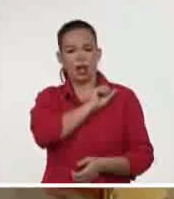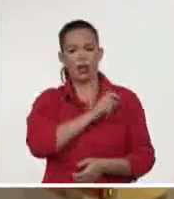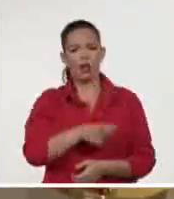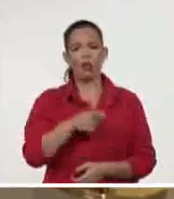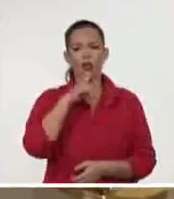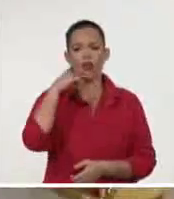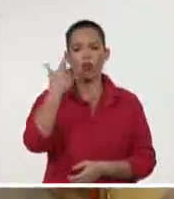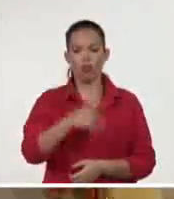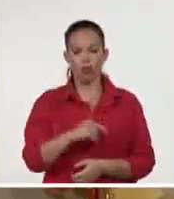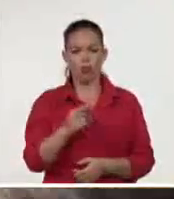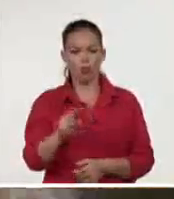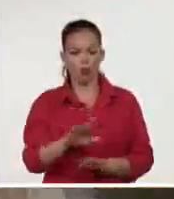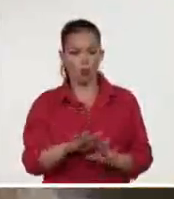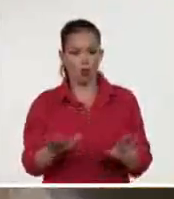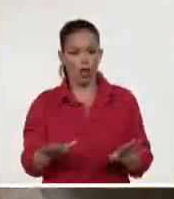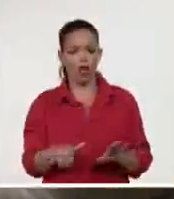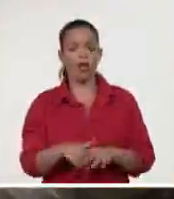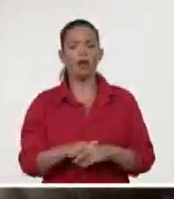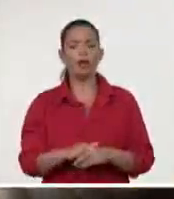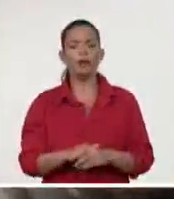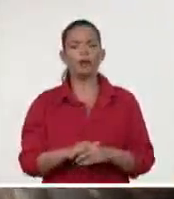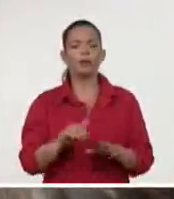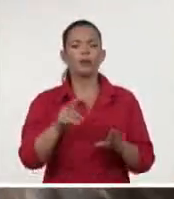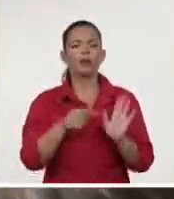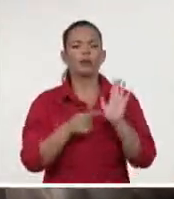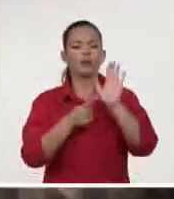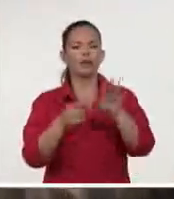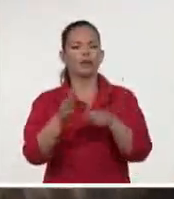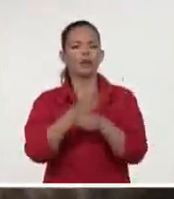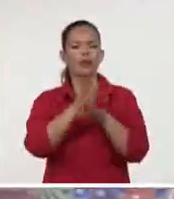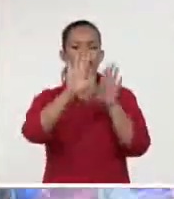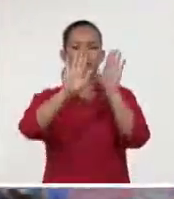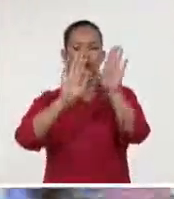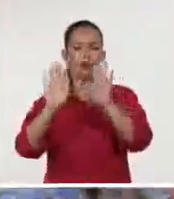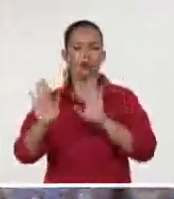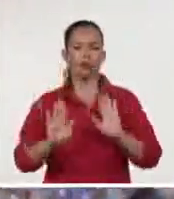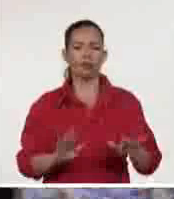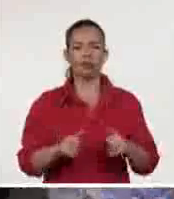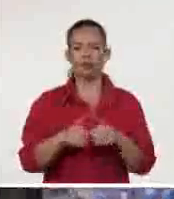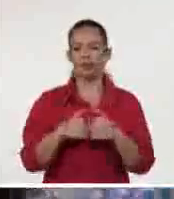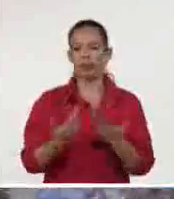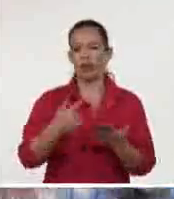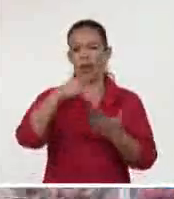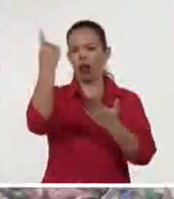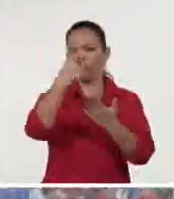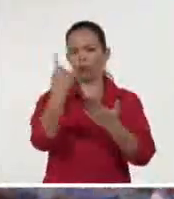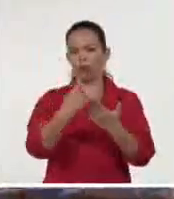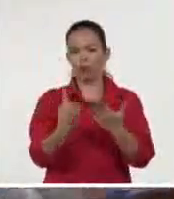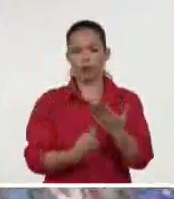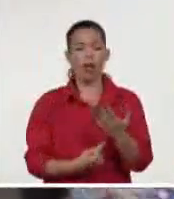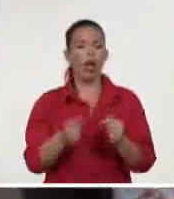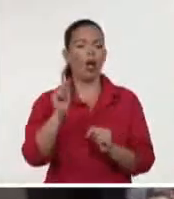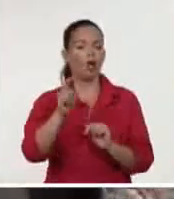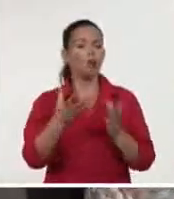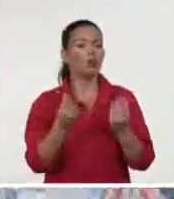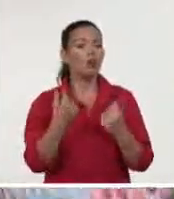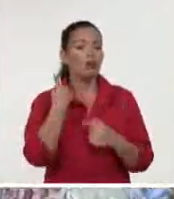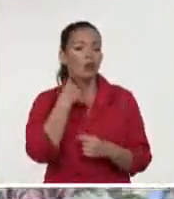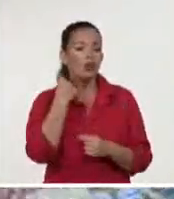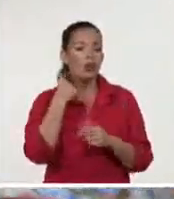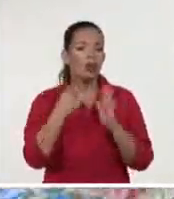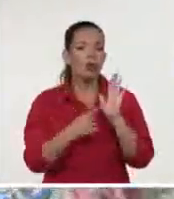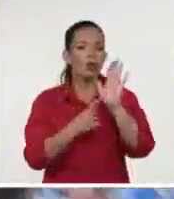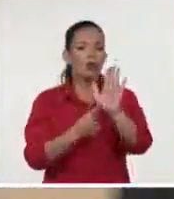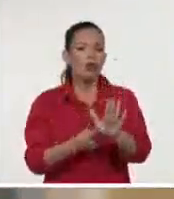O Habana Tránsito, un conjunto de obras de pintores de esta gran nación euroasiática que durante años han reflejado en sus lienzos estampas